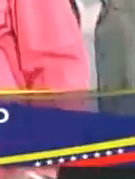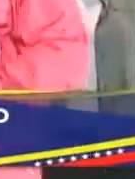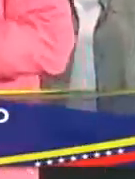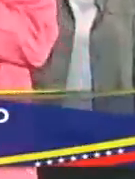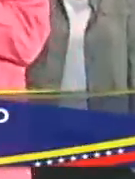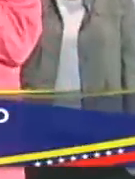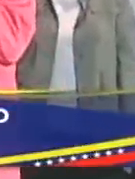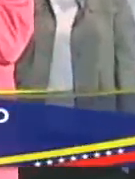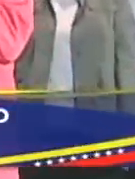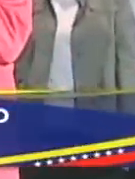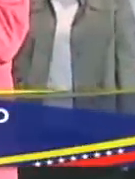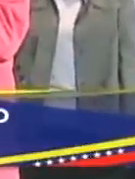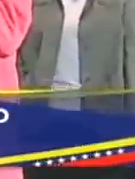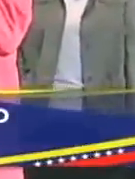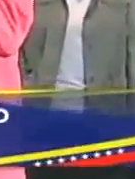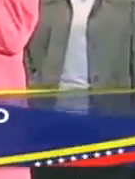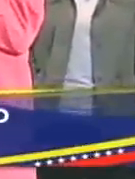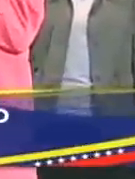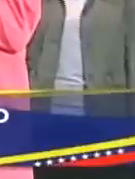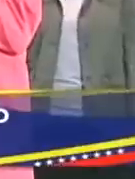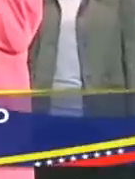encuentro.